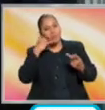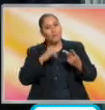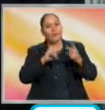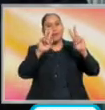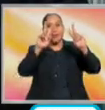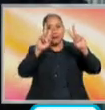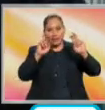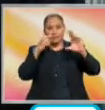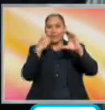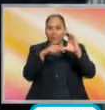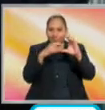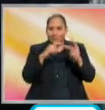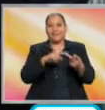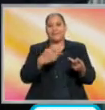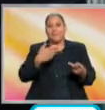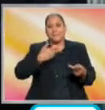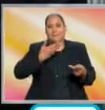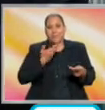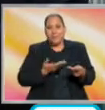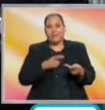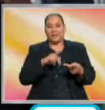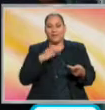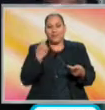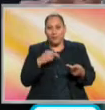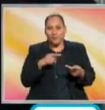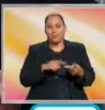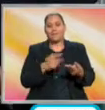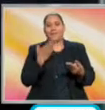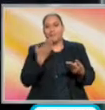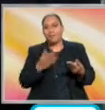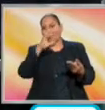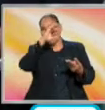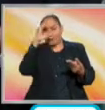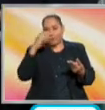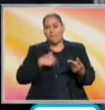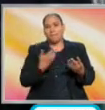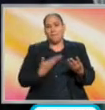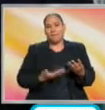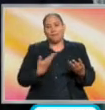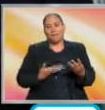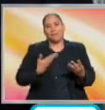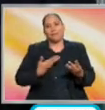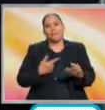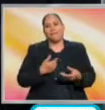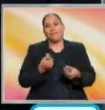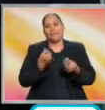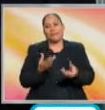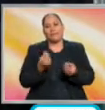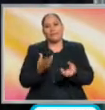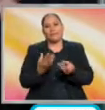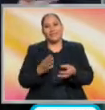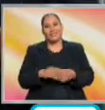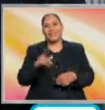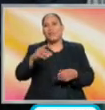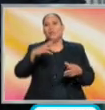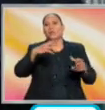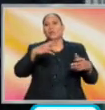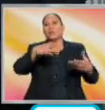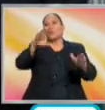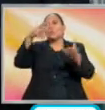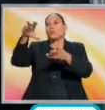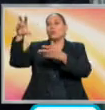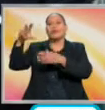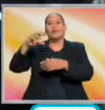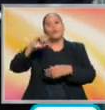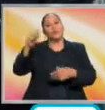del correo electrónico, nuestro propio nombre, incluso nuestra fotografía, pues puede ser transmitida hacia otros